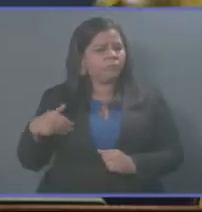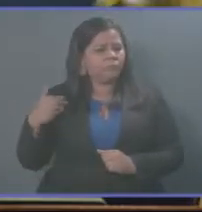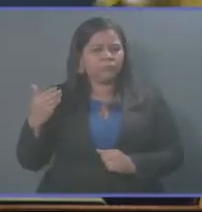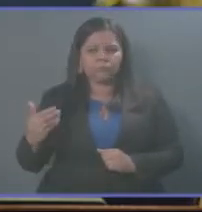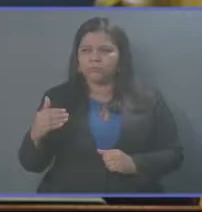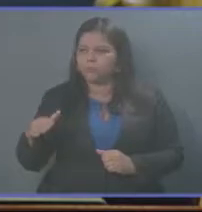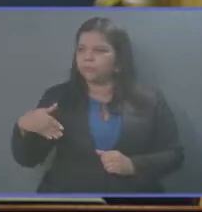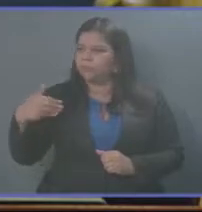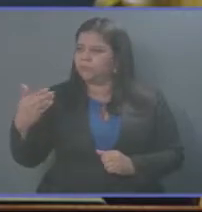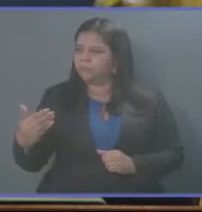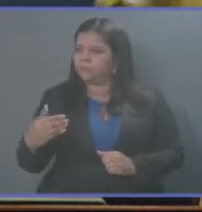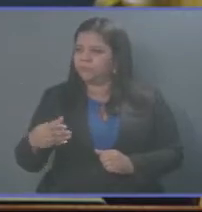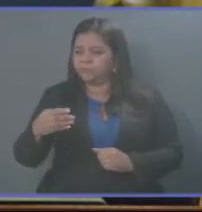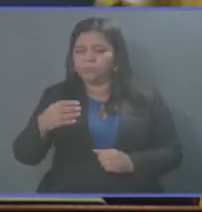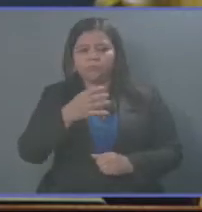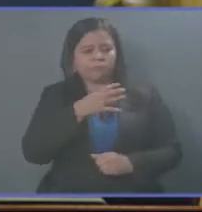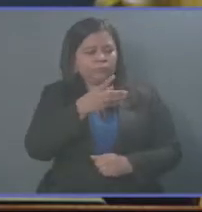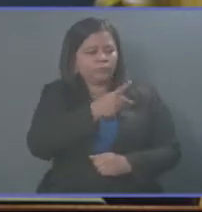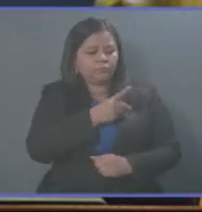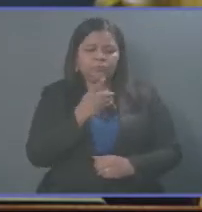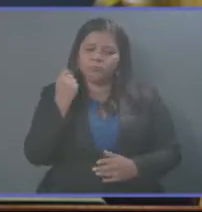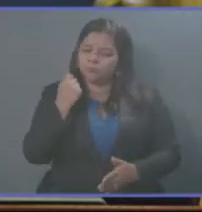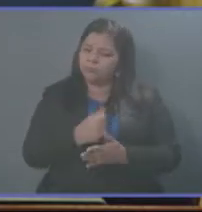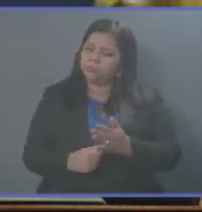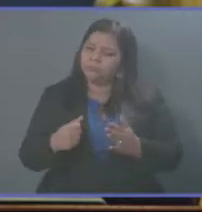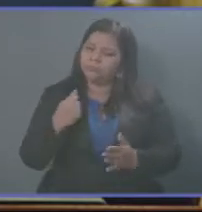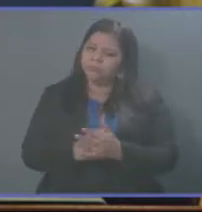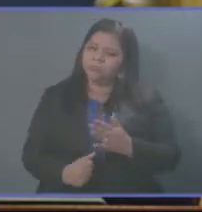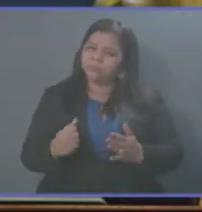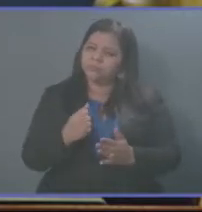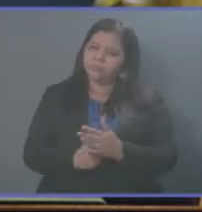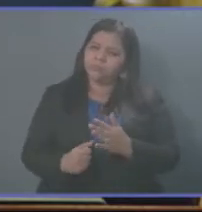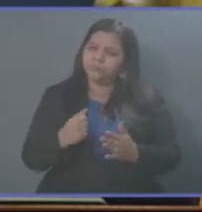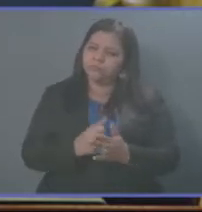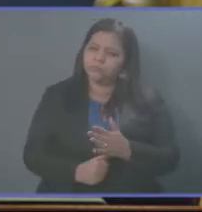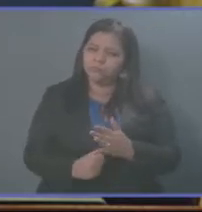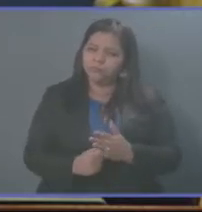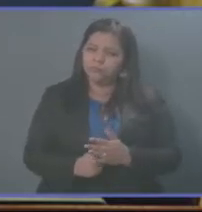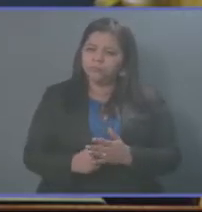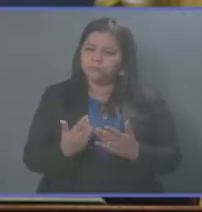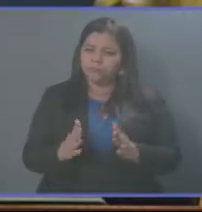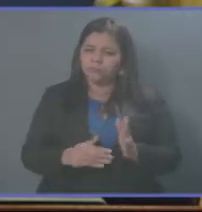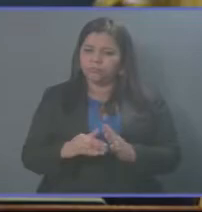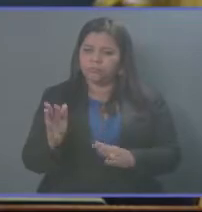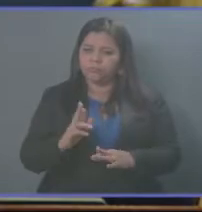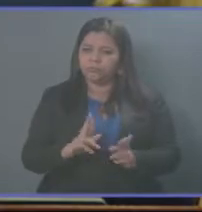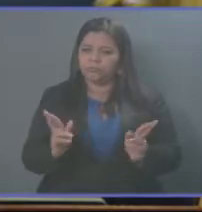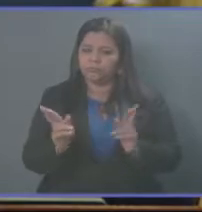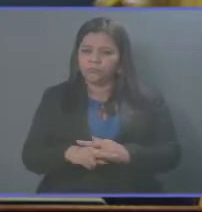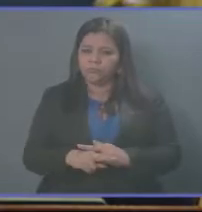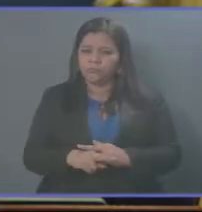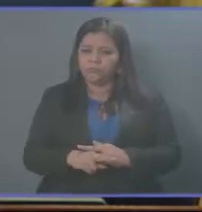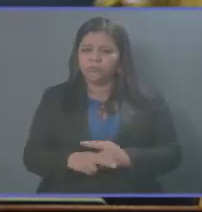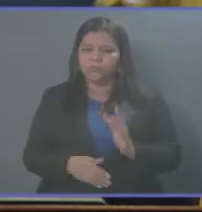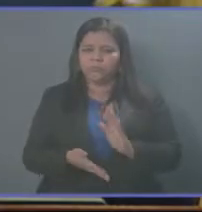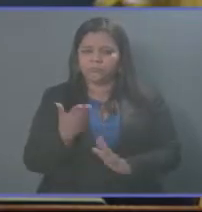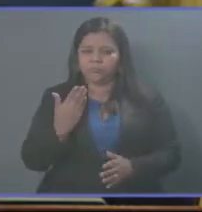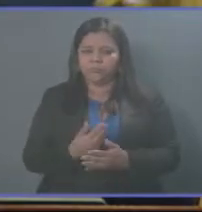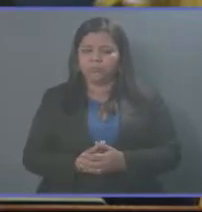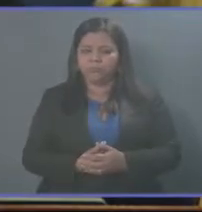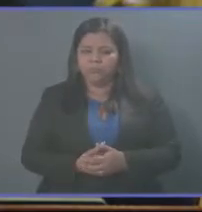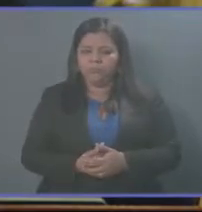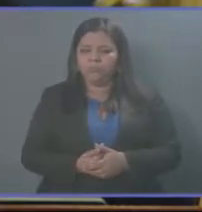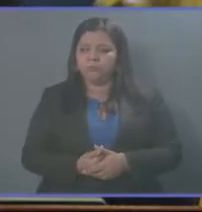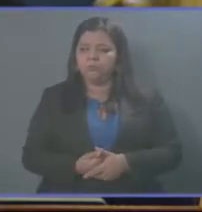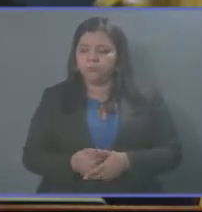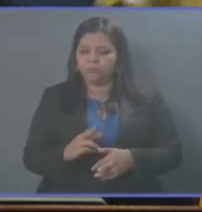años David ha venido trabajando en esto y creo que hoy, aunque sea una reforma parcial y una reforma